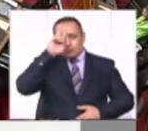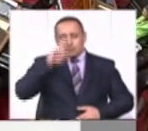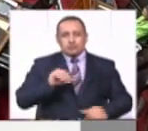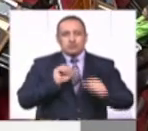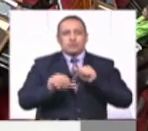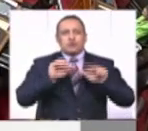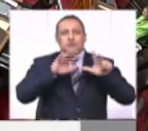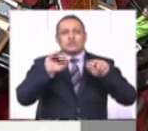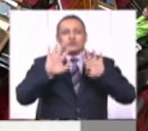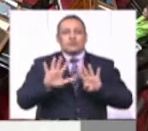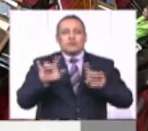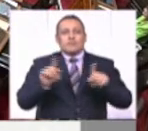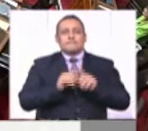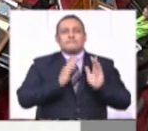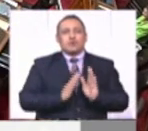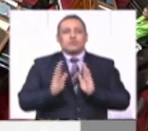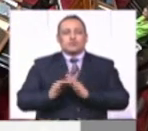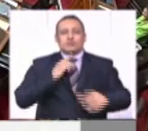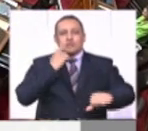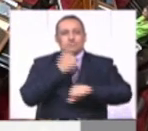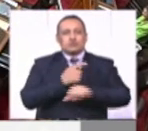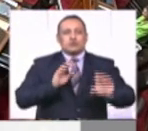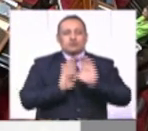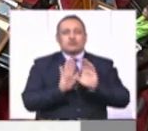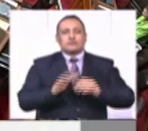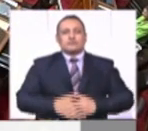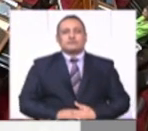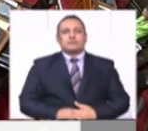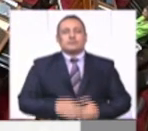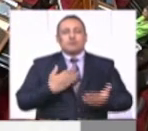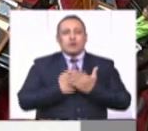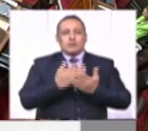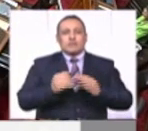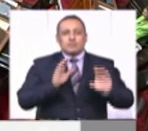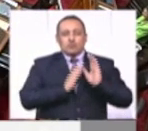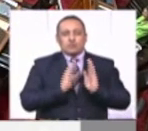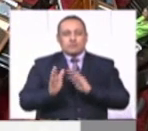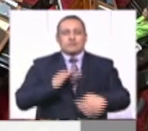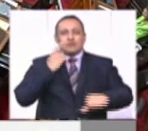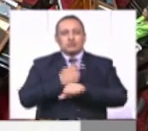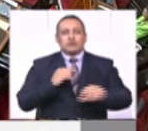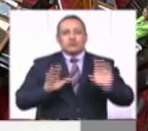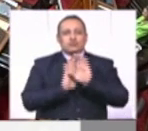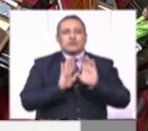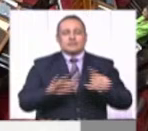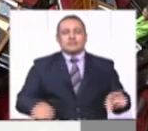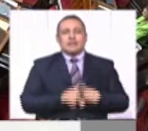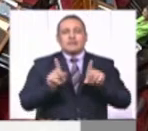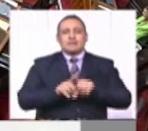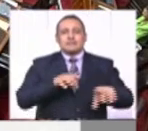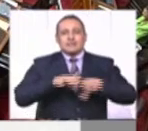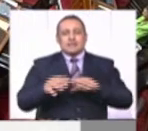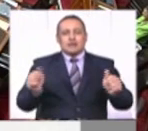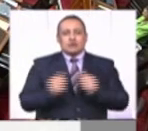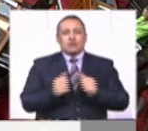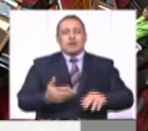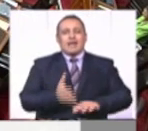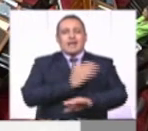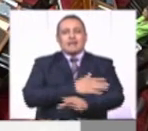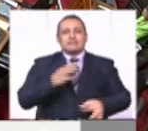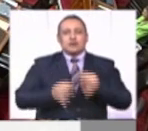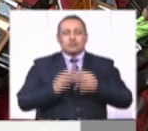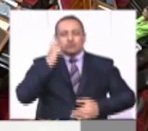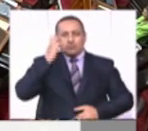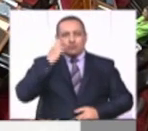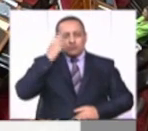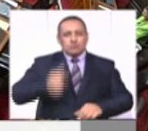artículo 89 procedimiento de acusación constitucional mediante el procedimiento de acusación constitucional se realiza el antejuicio político de